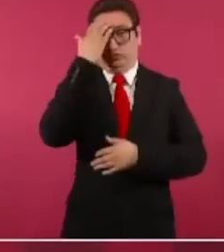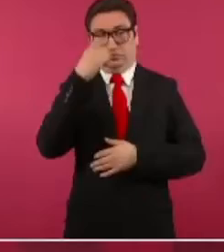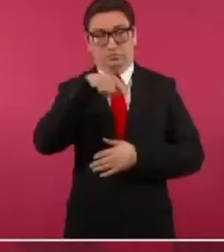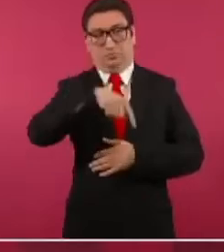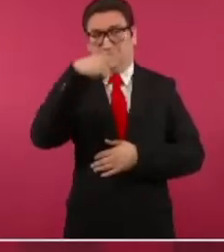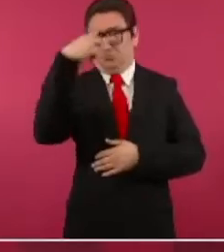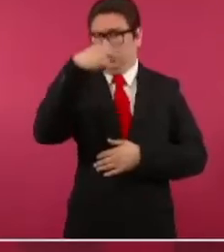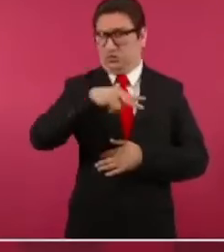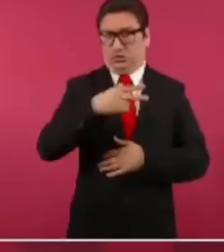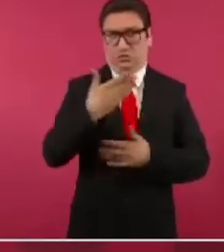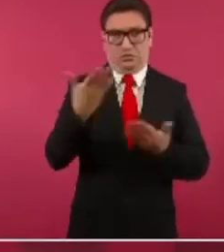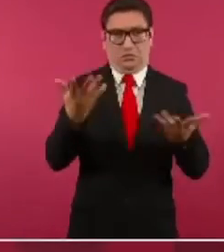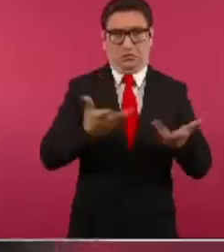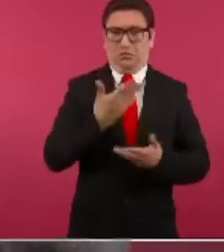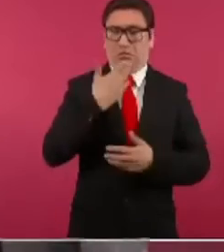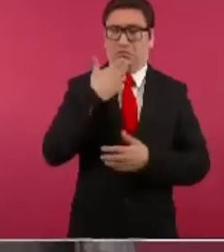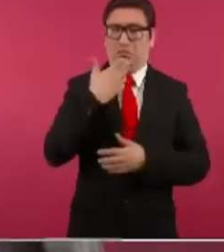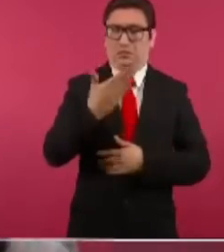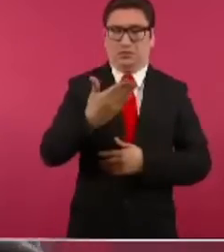Hay,